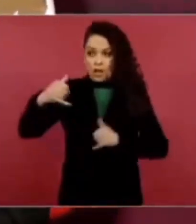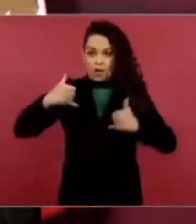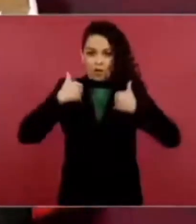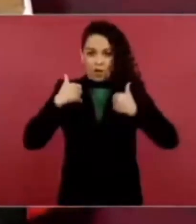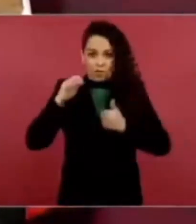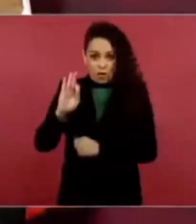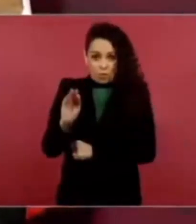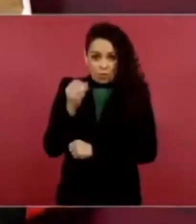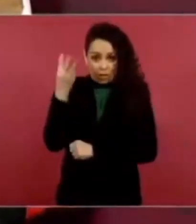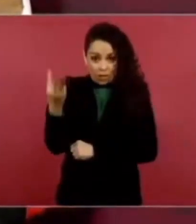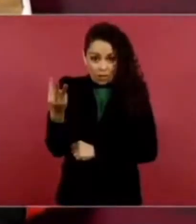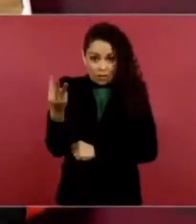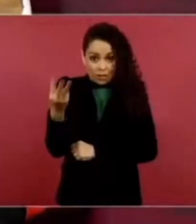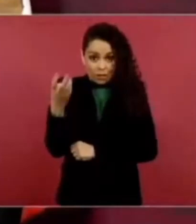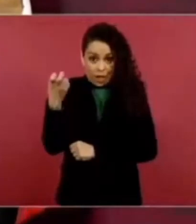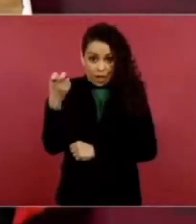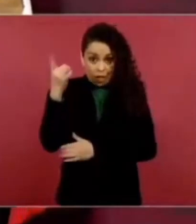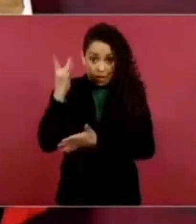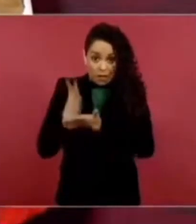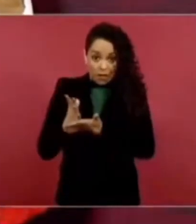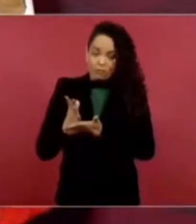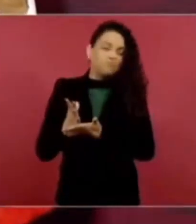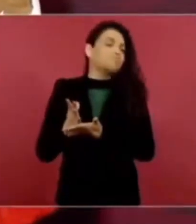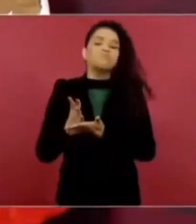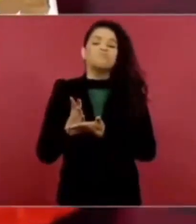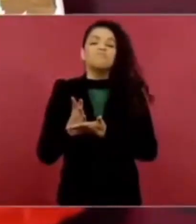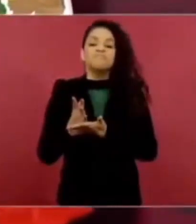no. Para